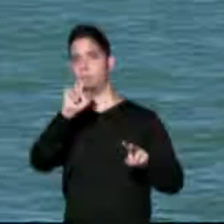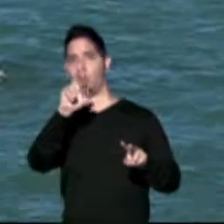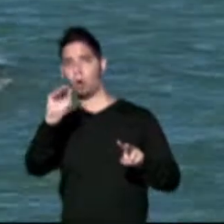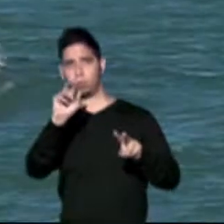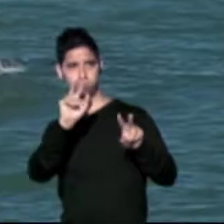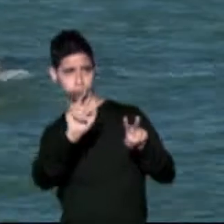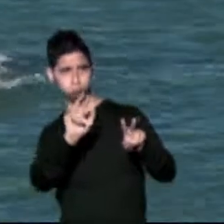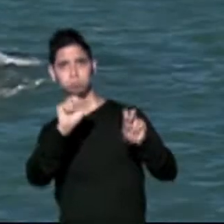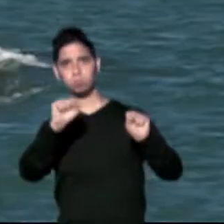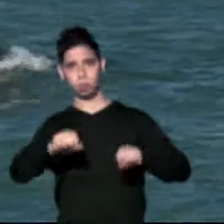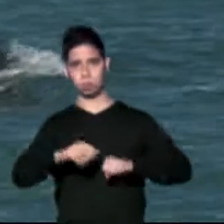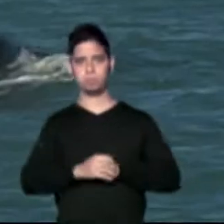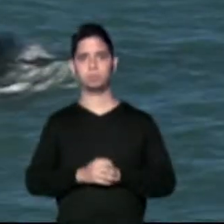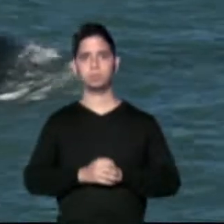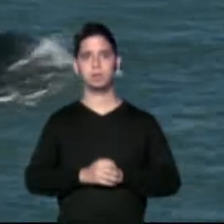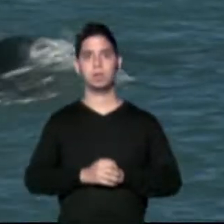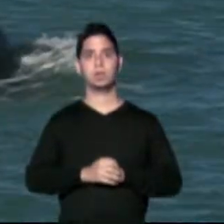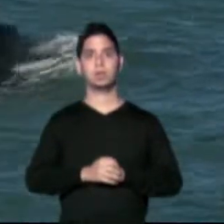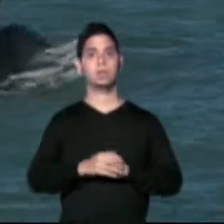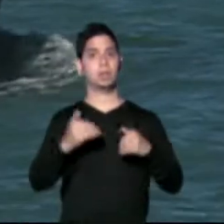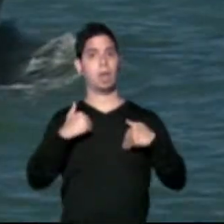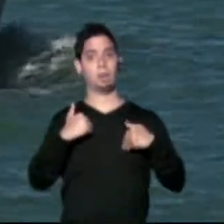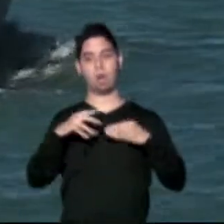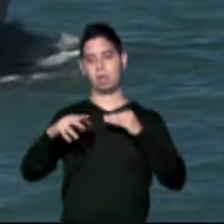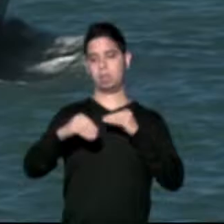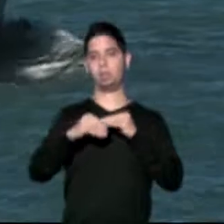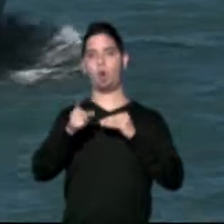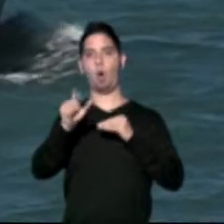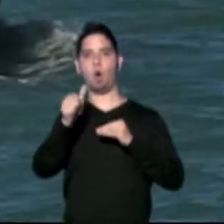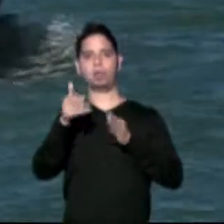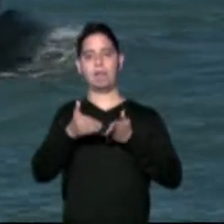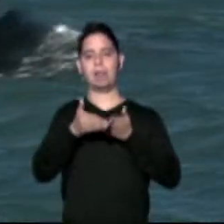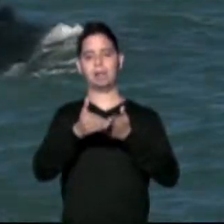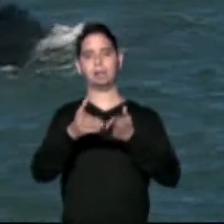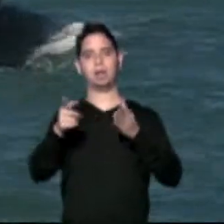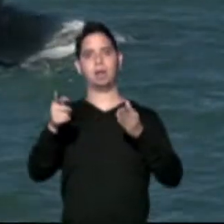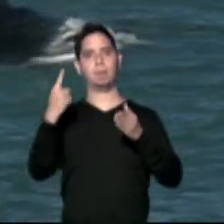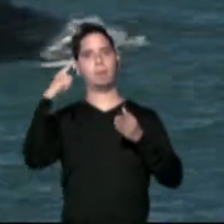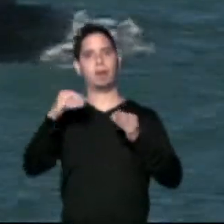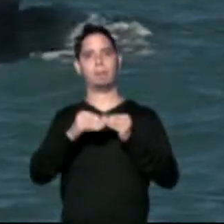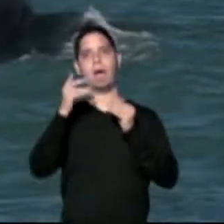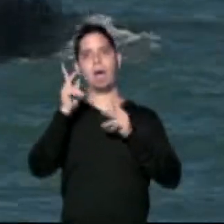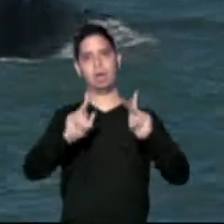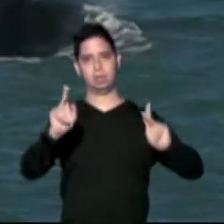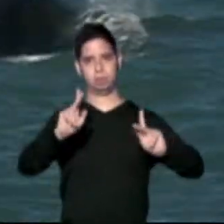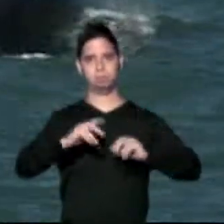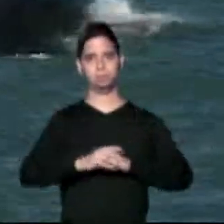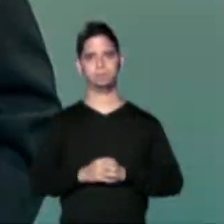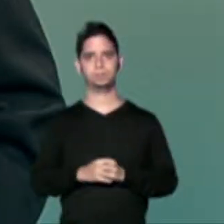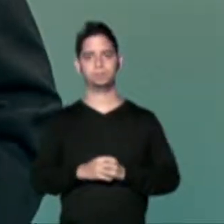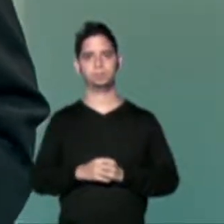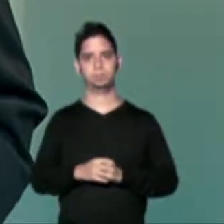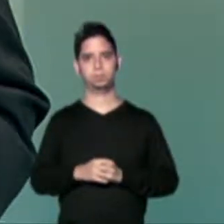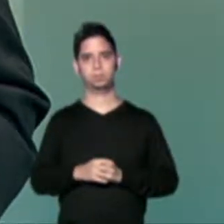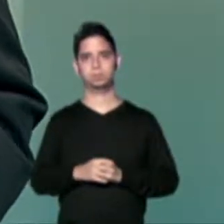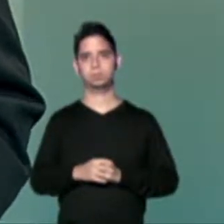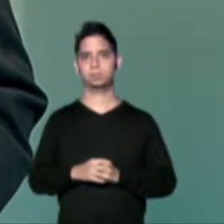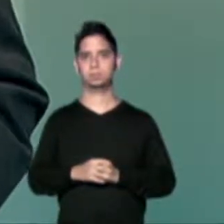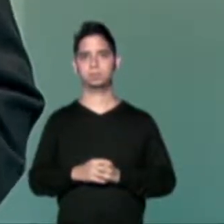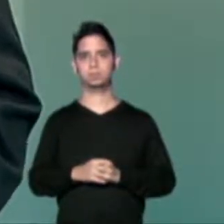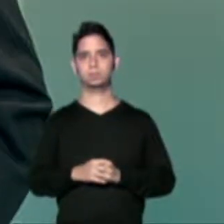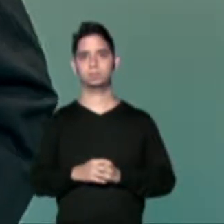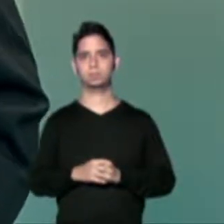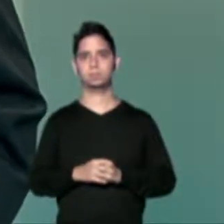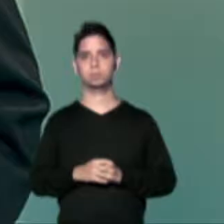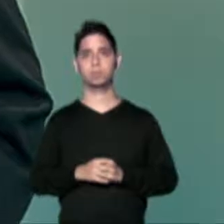Habrá otra lancha adicional para 500 pasajeros. Desde Cataño, Mayra Acevedo, Noticias 24/7. Y precisamente